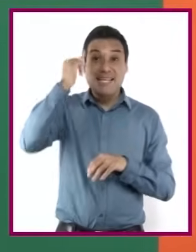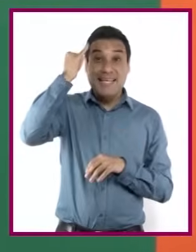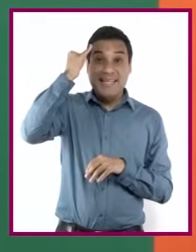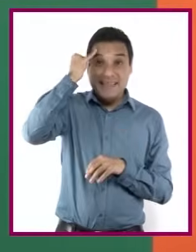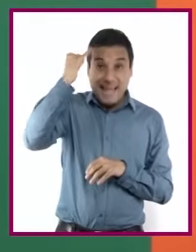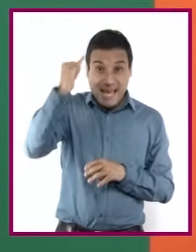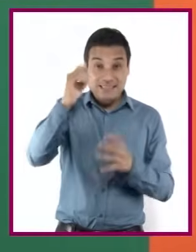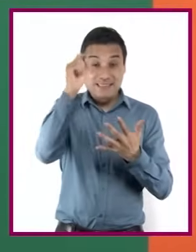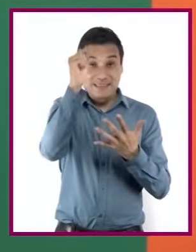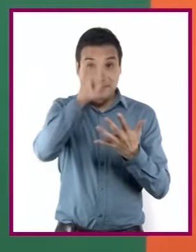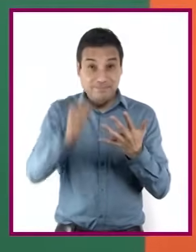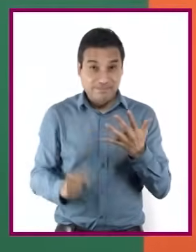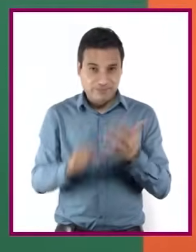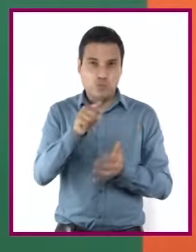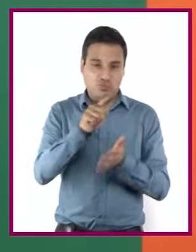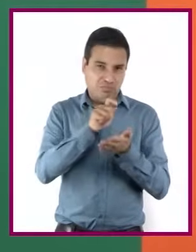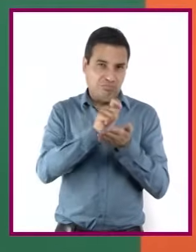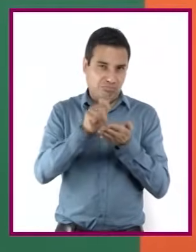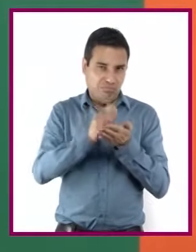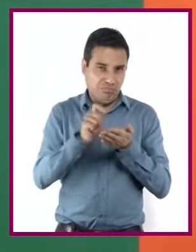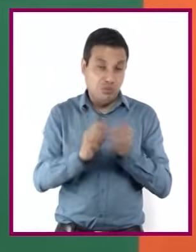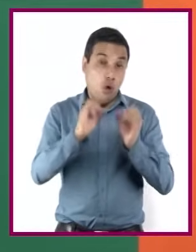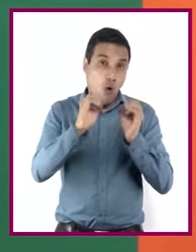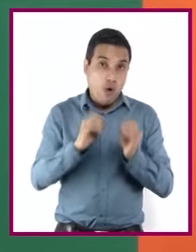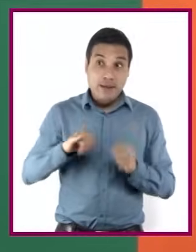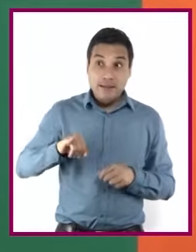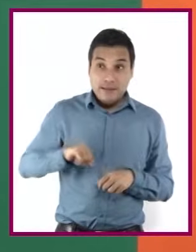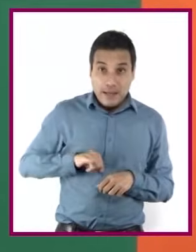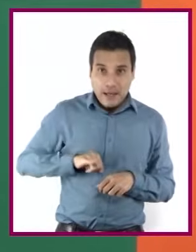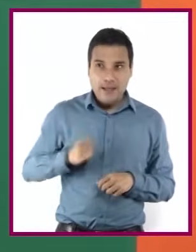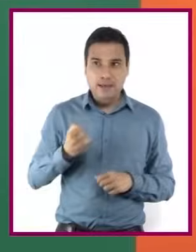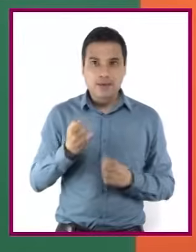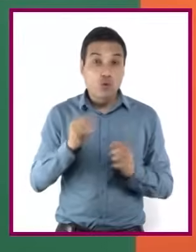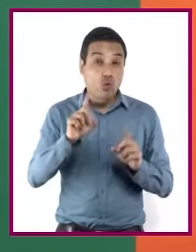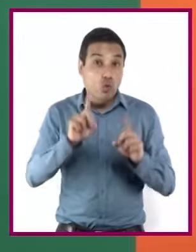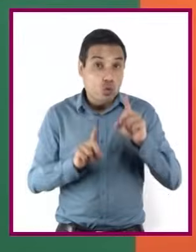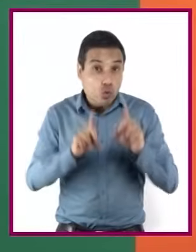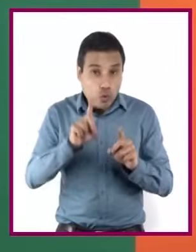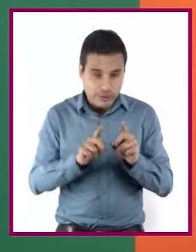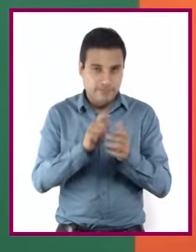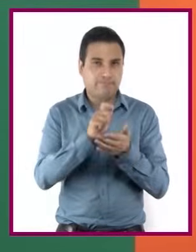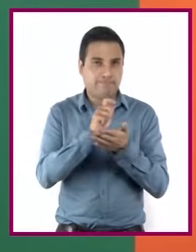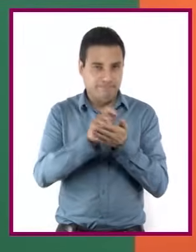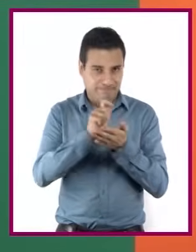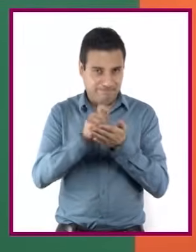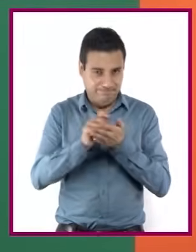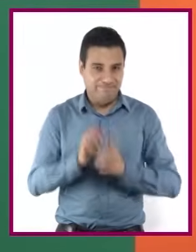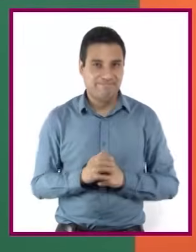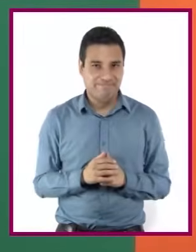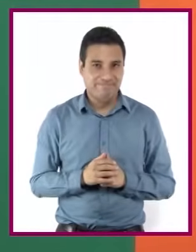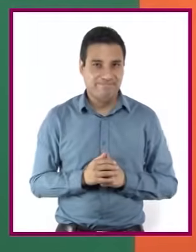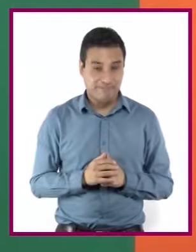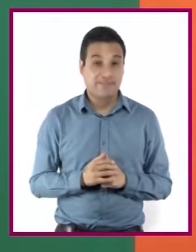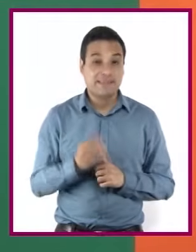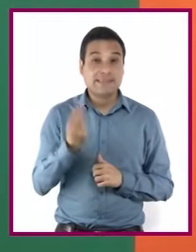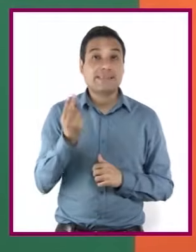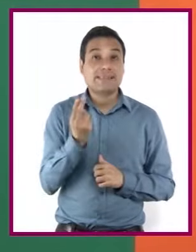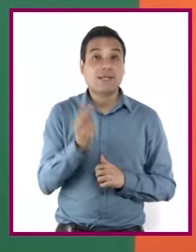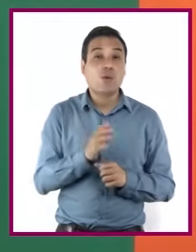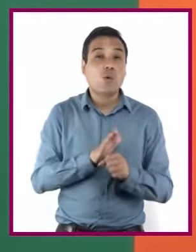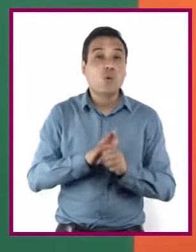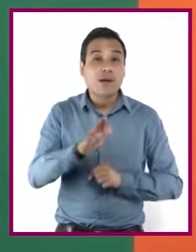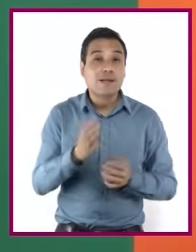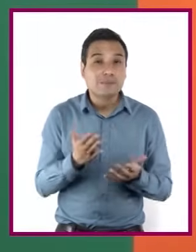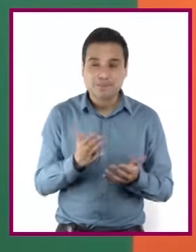principales y las que sean de su interés, así como las dudas que les surjan en este tema. Para ello deben tener a la mano su